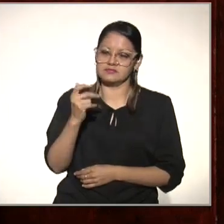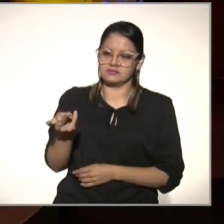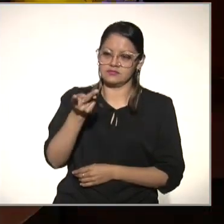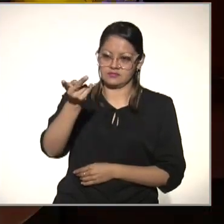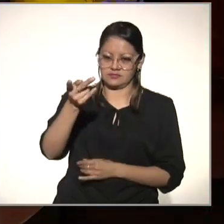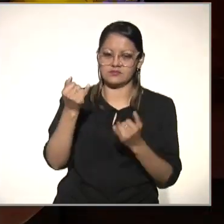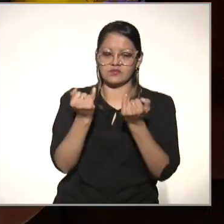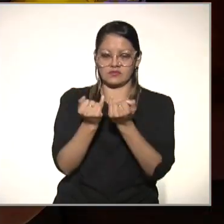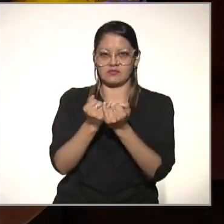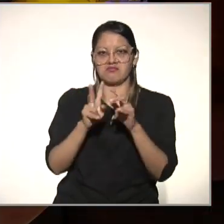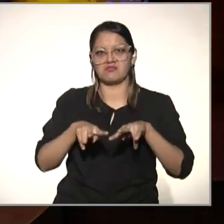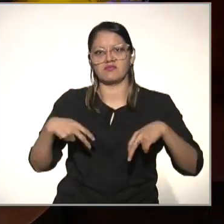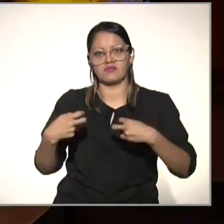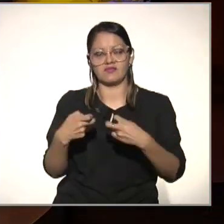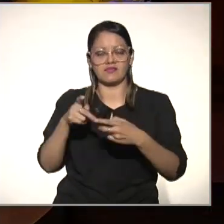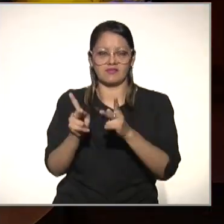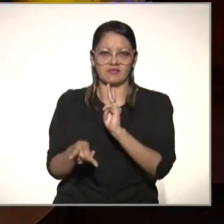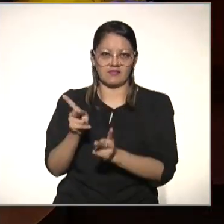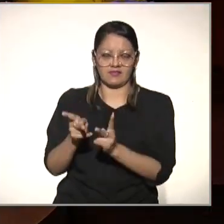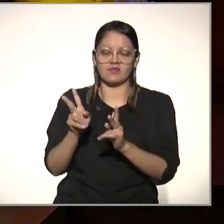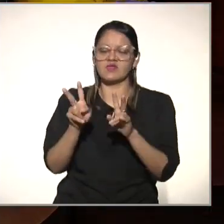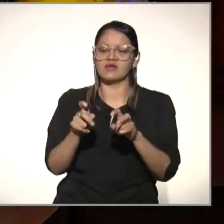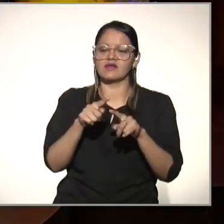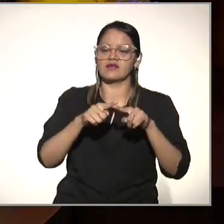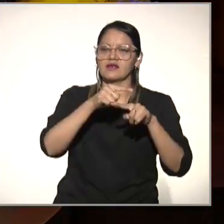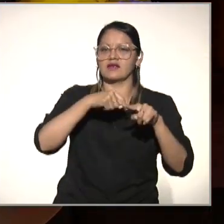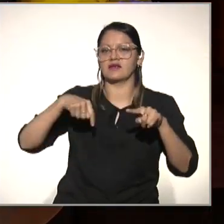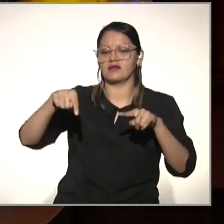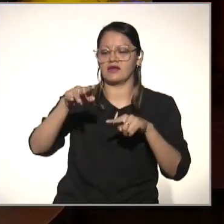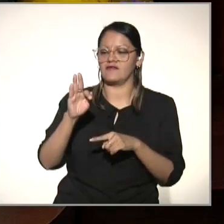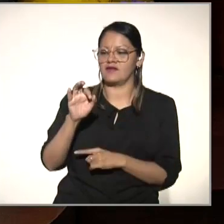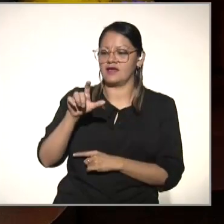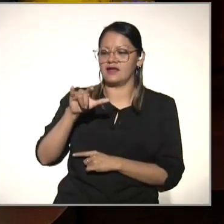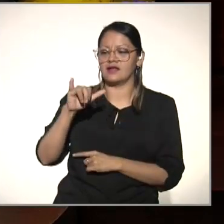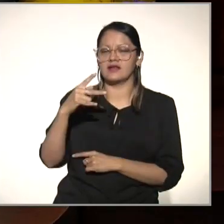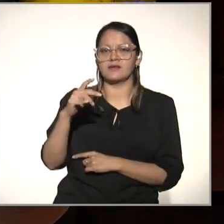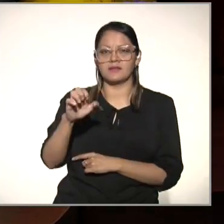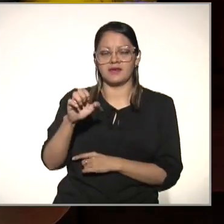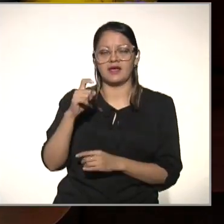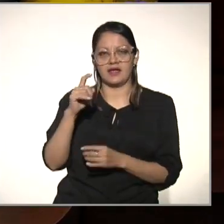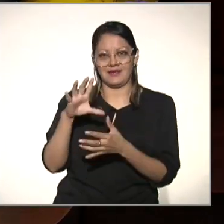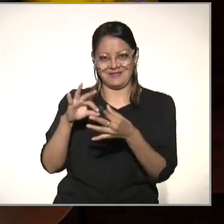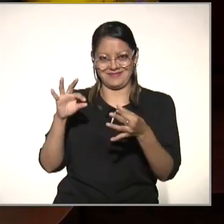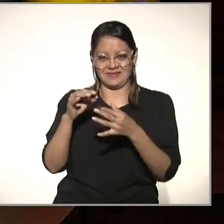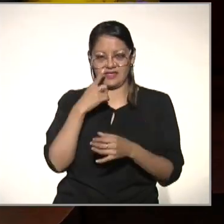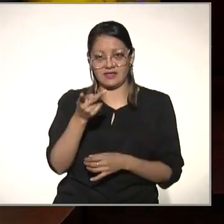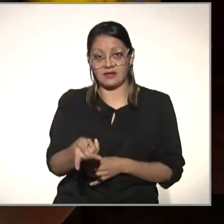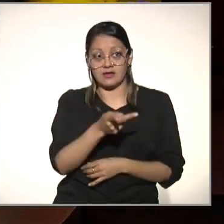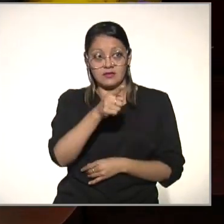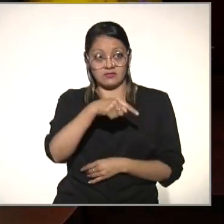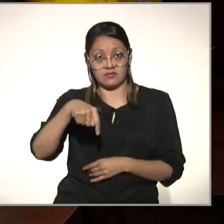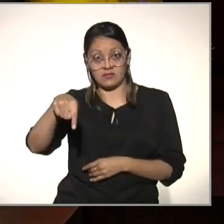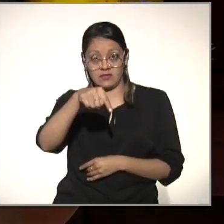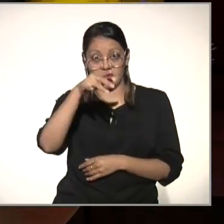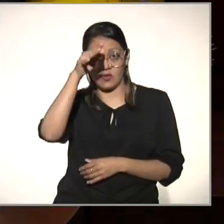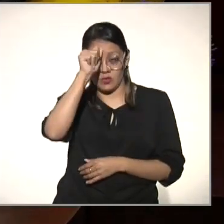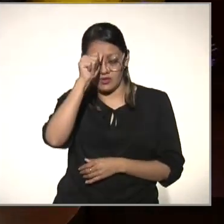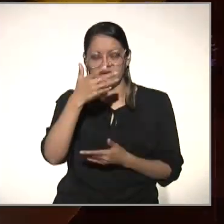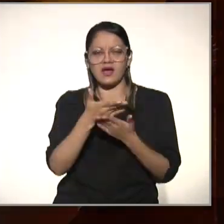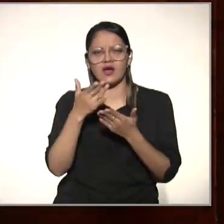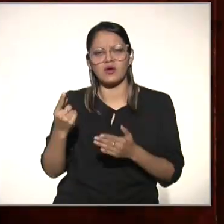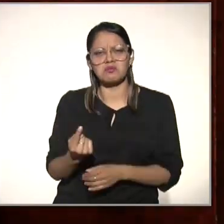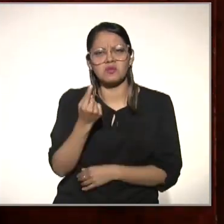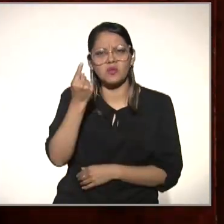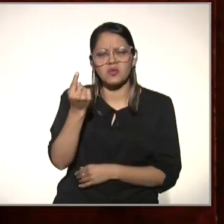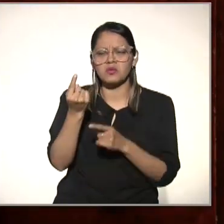al panel, sobre los panelistas. Felipe nos dice, todos los panelistas están de acuerdo, ¿por qué no ponen a uno que